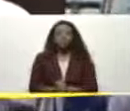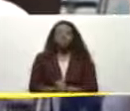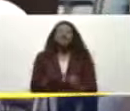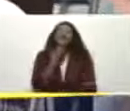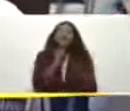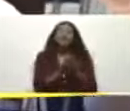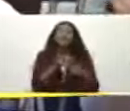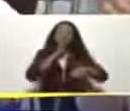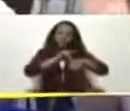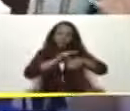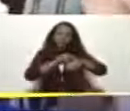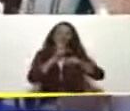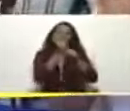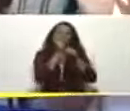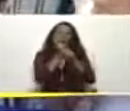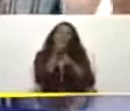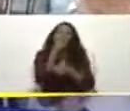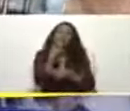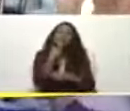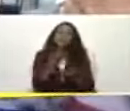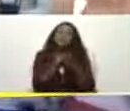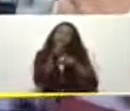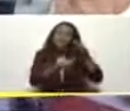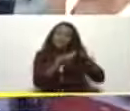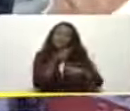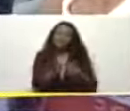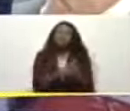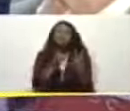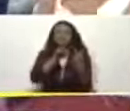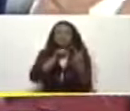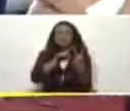Muchas gracias, doctora, por este trabajo tan bonito que ustedes hacen.